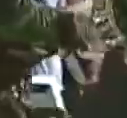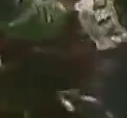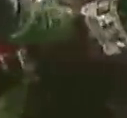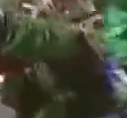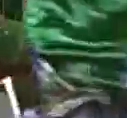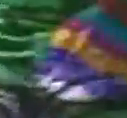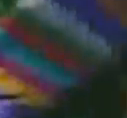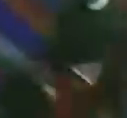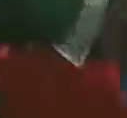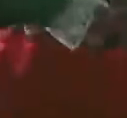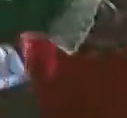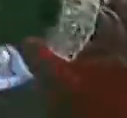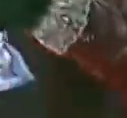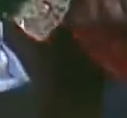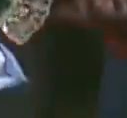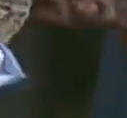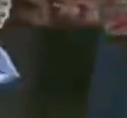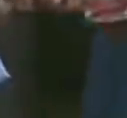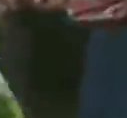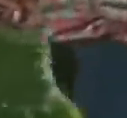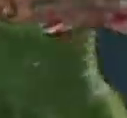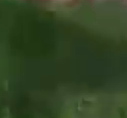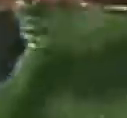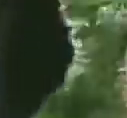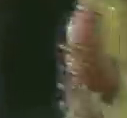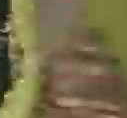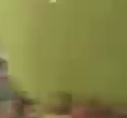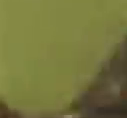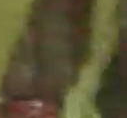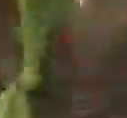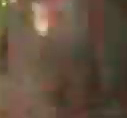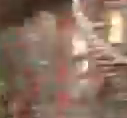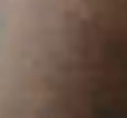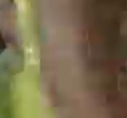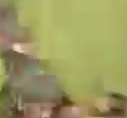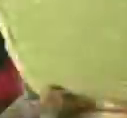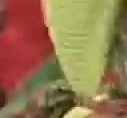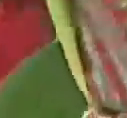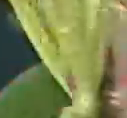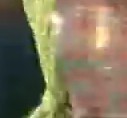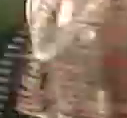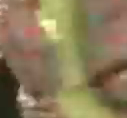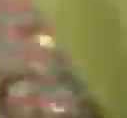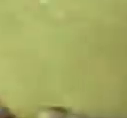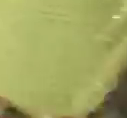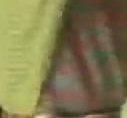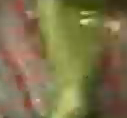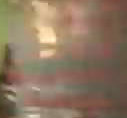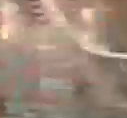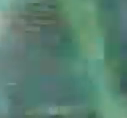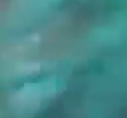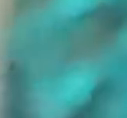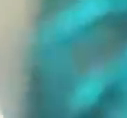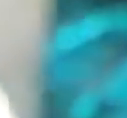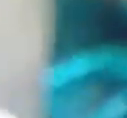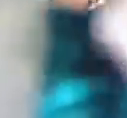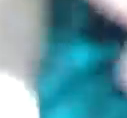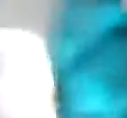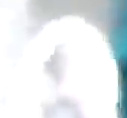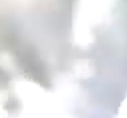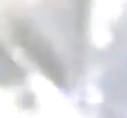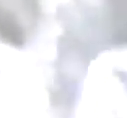es, Guayana es, Guayana es. Rica en oro, hierro